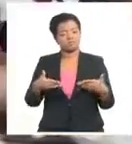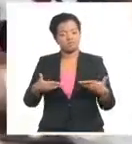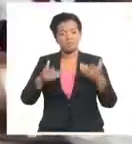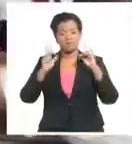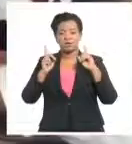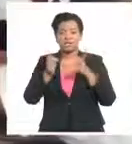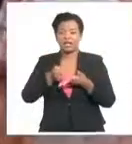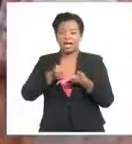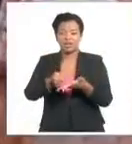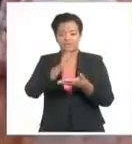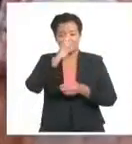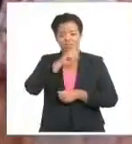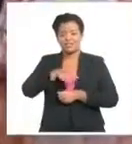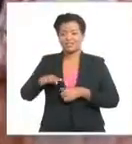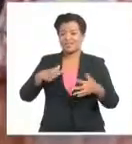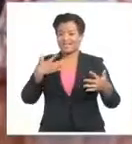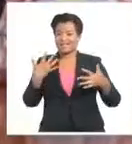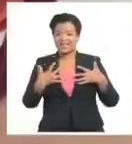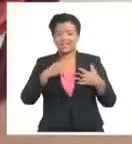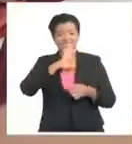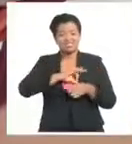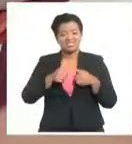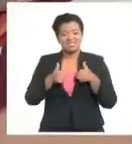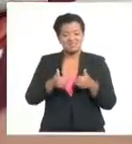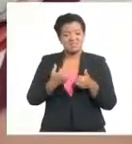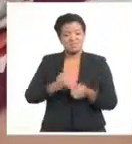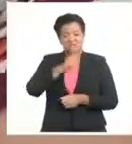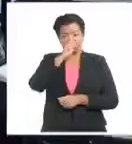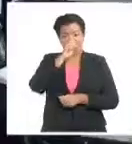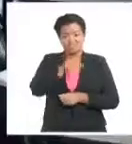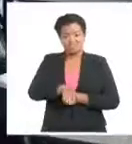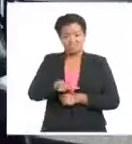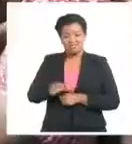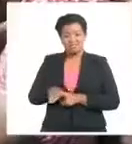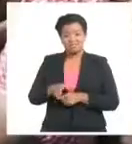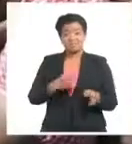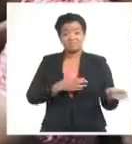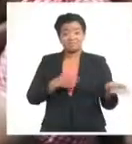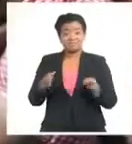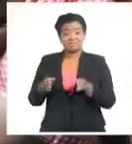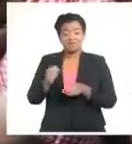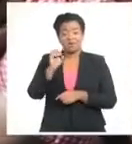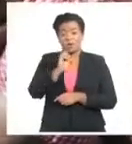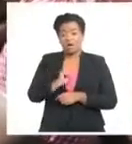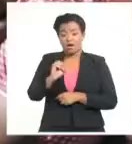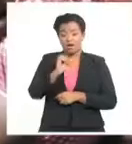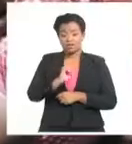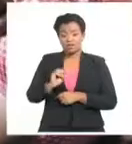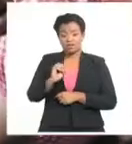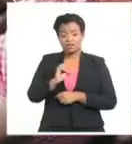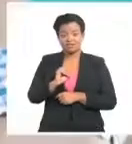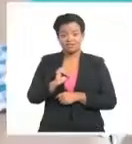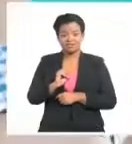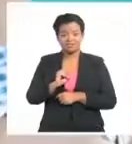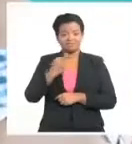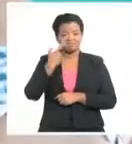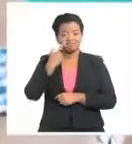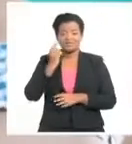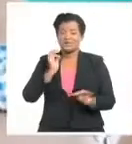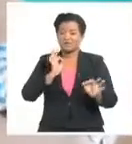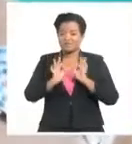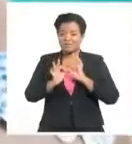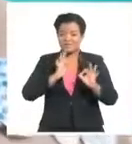el adecuado desarrollo y bienestar de su infancia la organización asegura que en cuba existe un alto nivel de protección a la